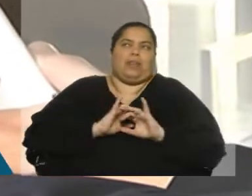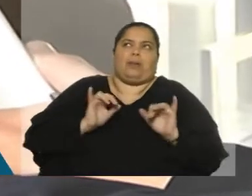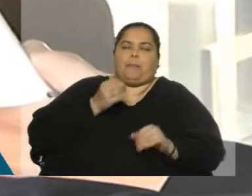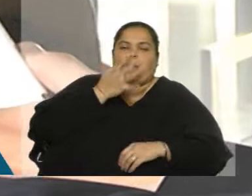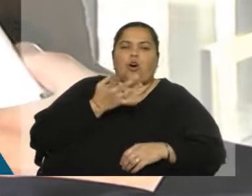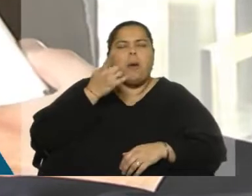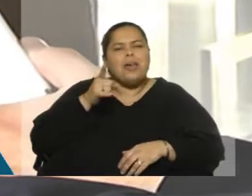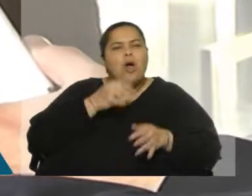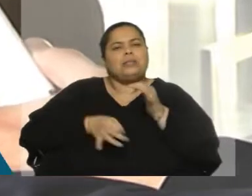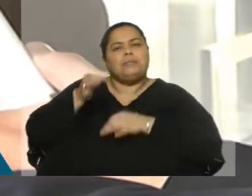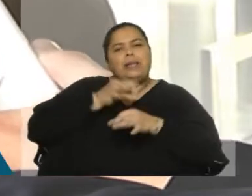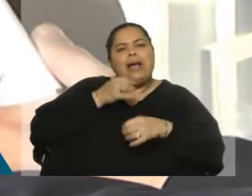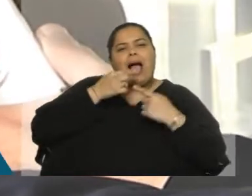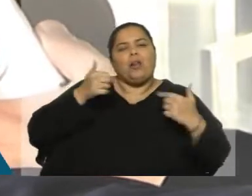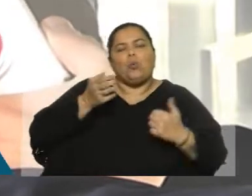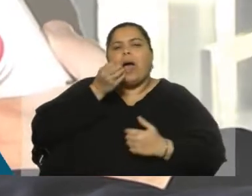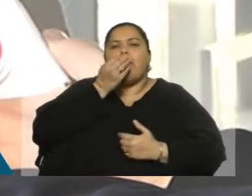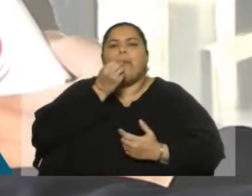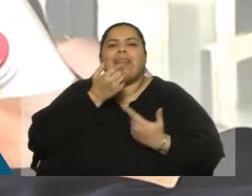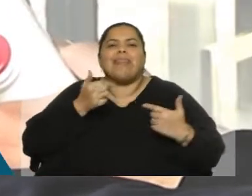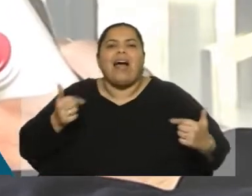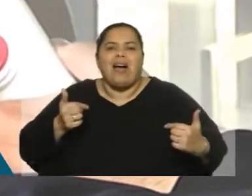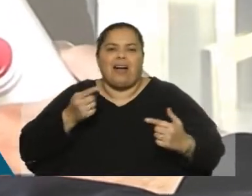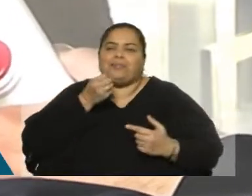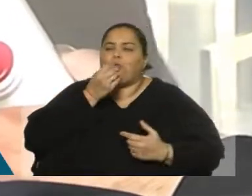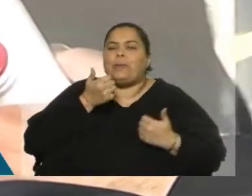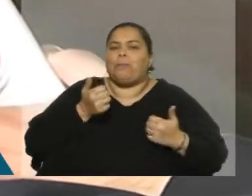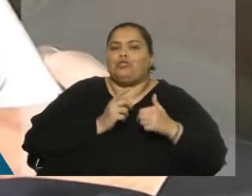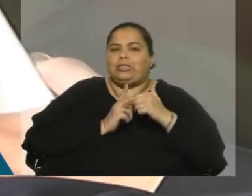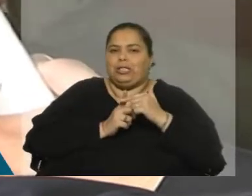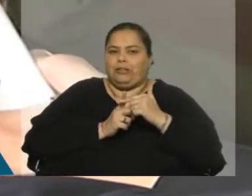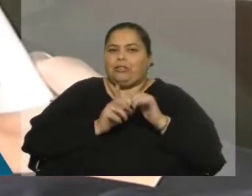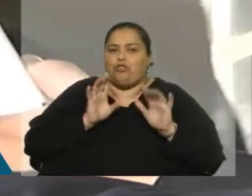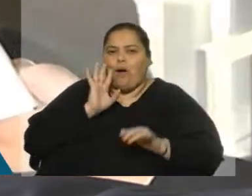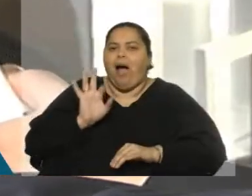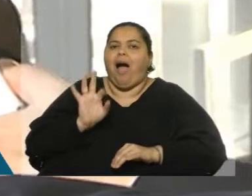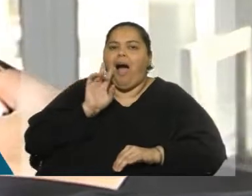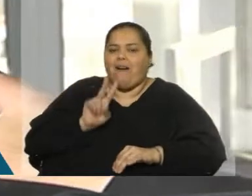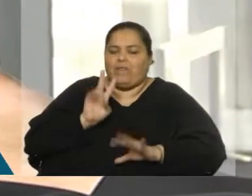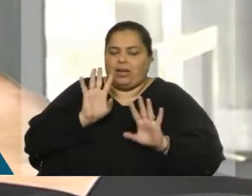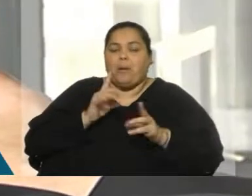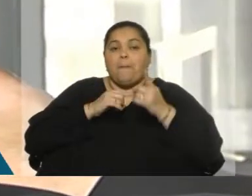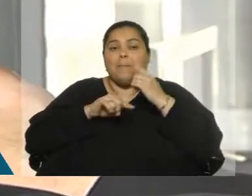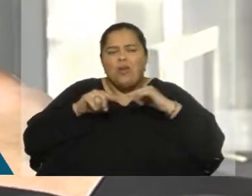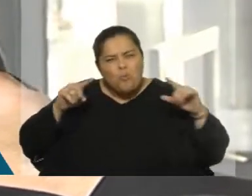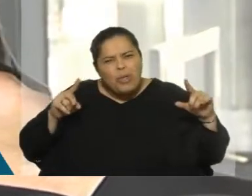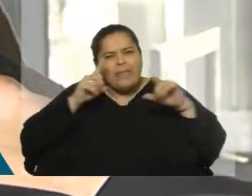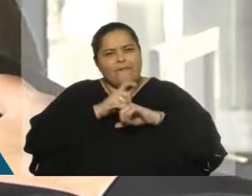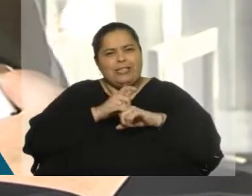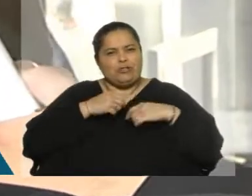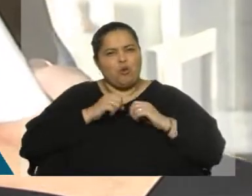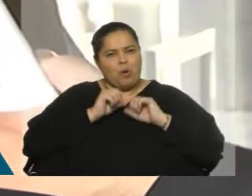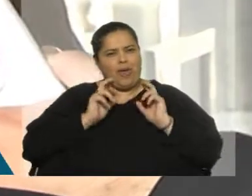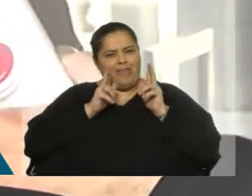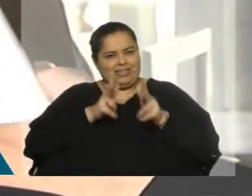algunas ventajas que es la que yo voy a tomar en consideración. Ahora, son difíciles que yo se las pueda trasladar a ustedes en